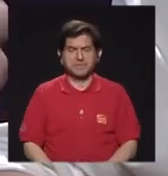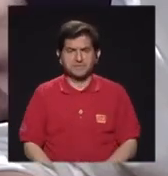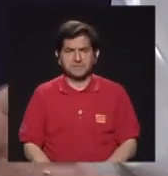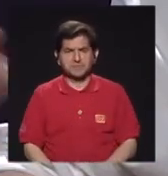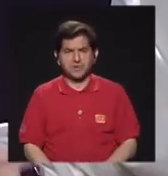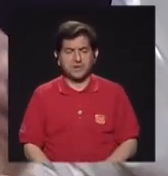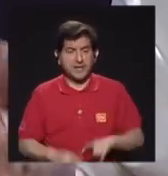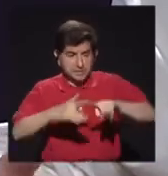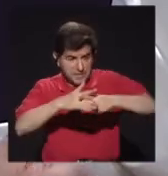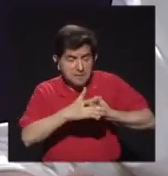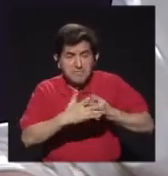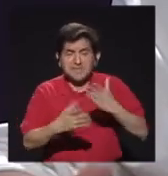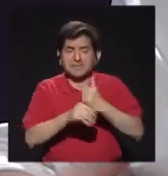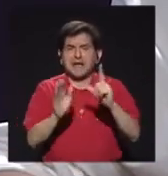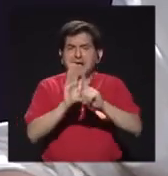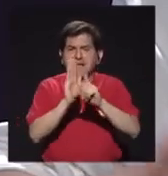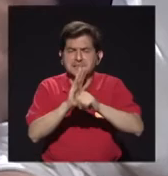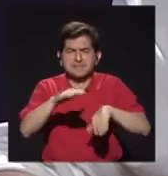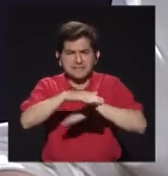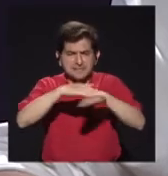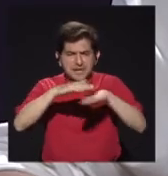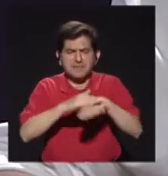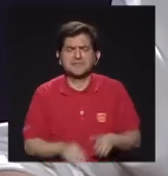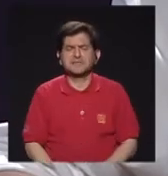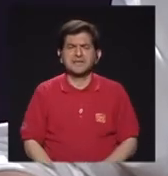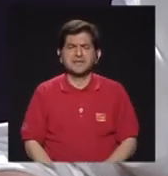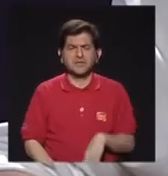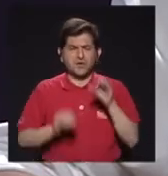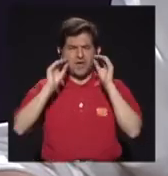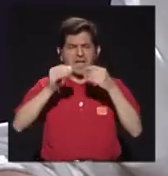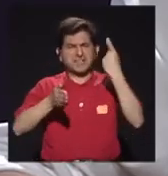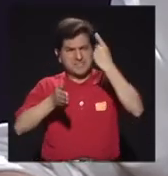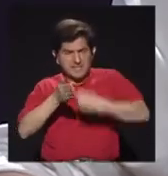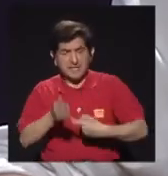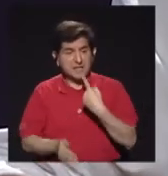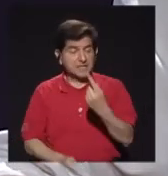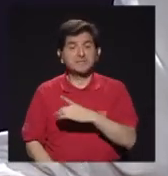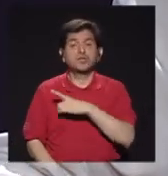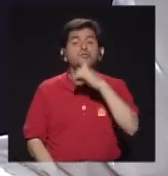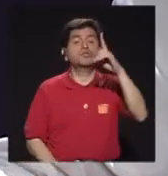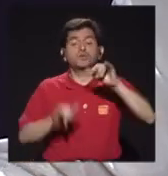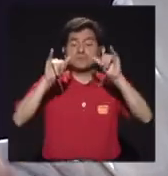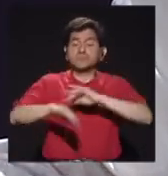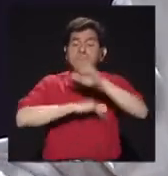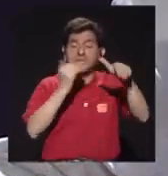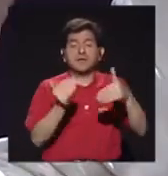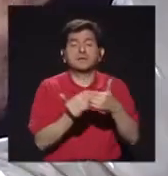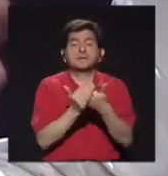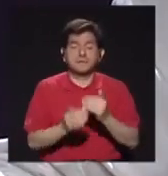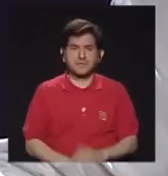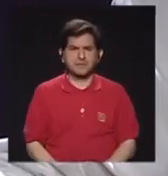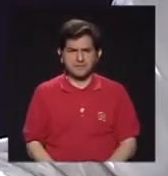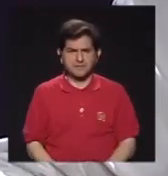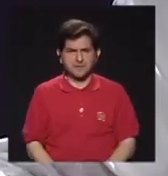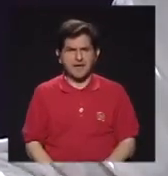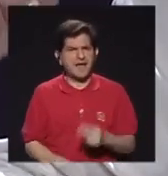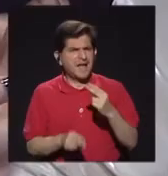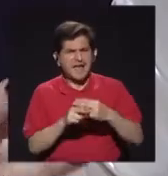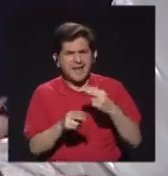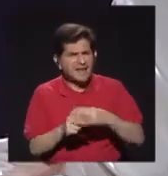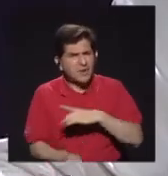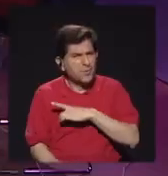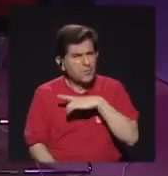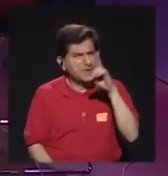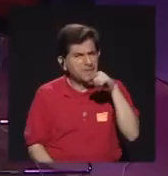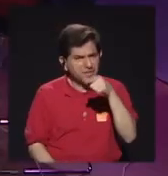empiecen a legislar con base en dogmas porque el decir que dios esté presente en todo que ni en nombre o sea en nombre de dios